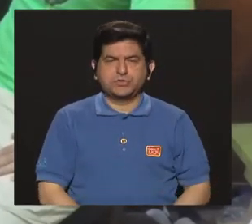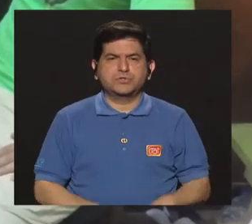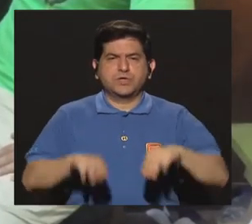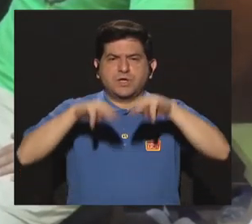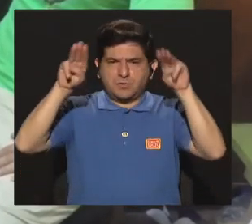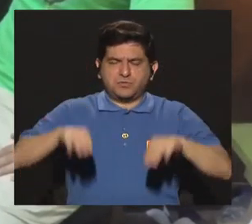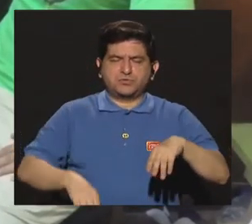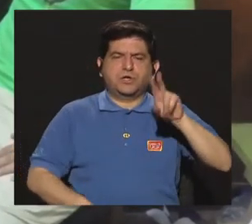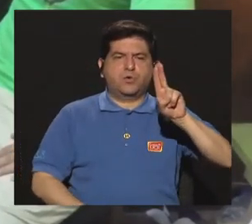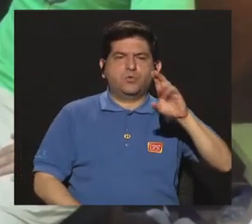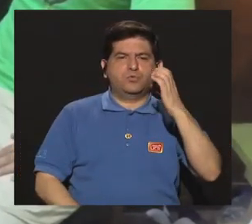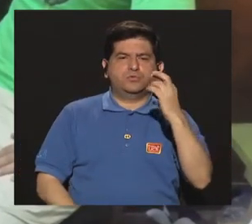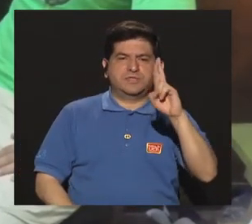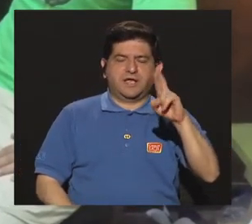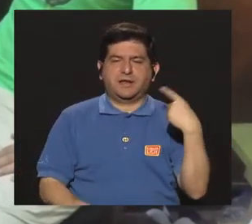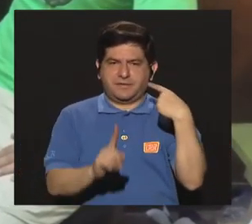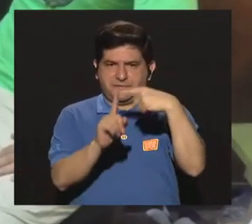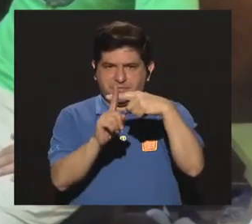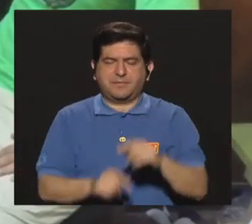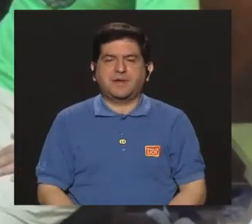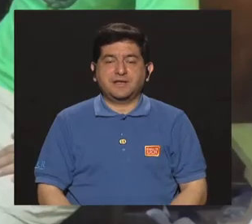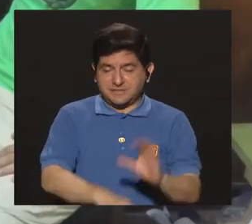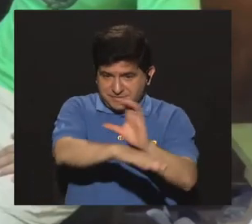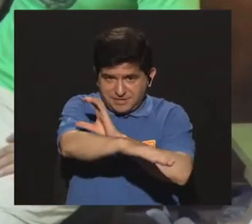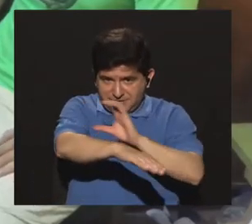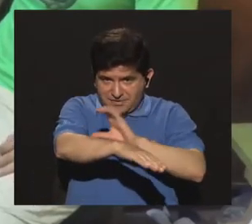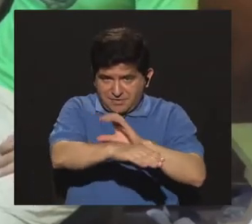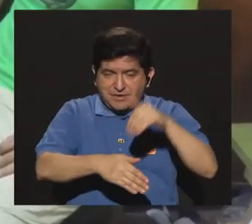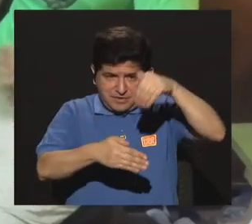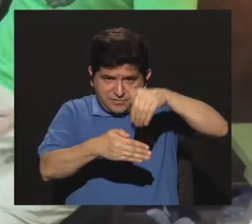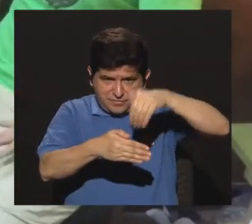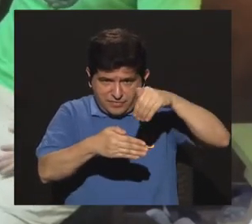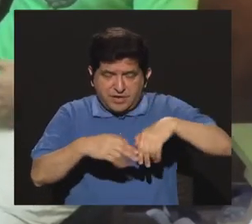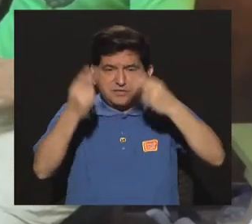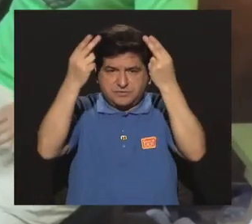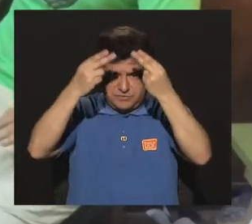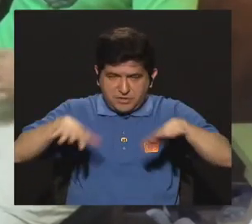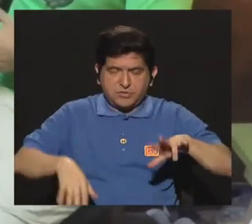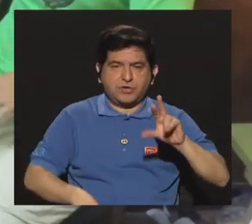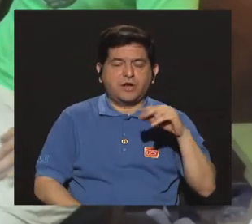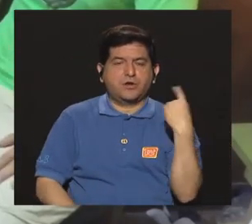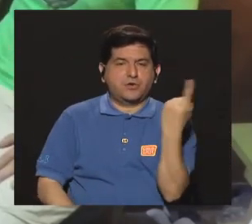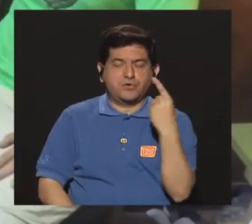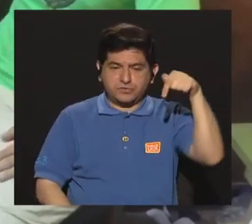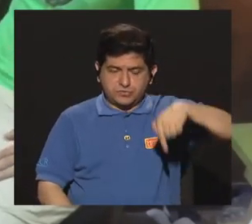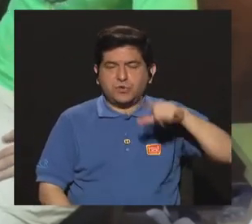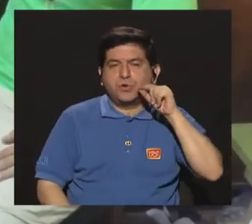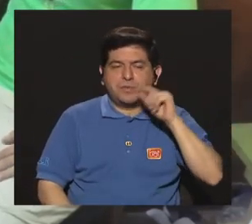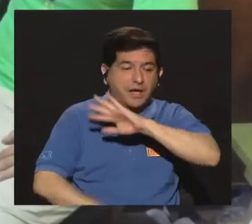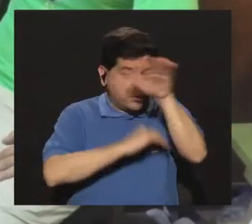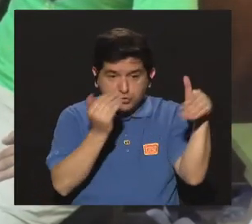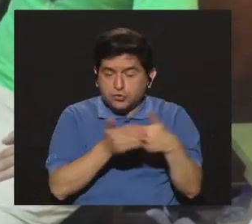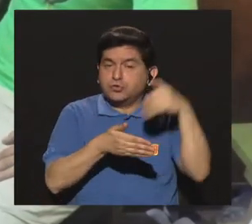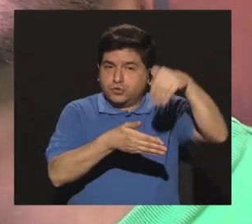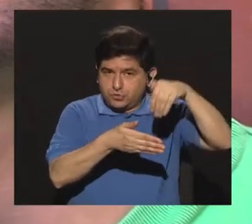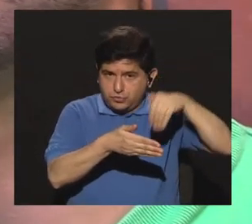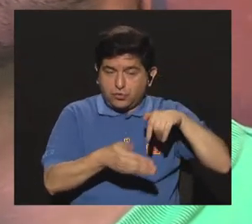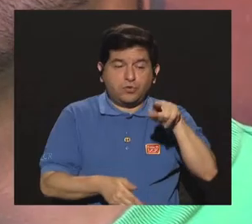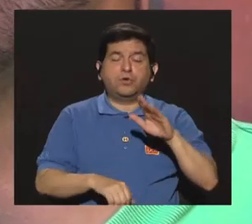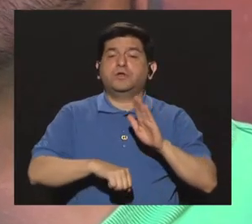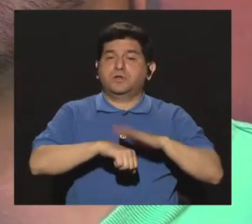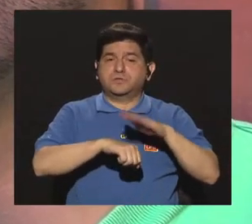el museo ser más de poner en digital las colecciones de toda la u no sólo la de ornitología y eso